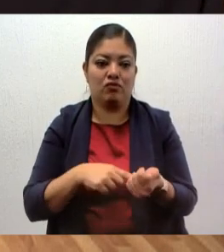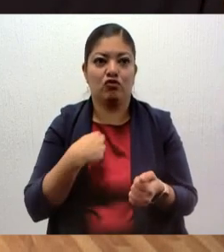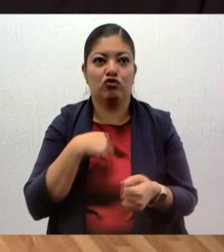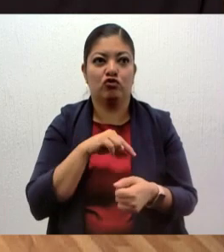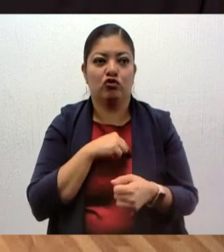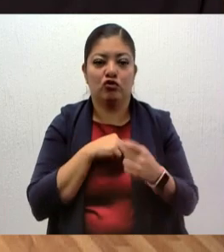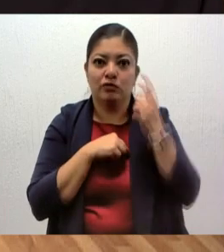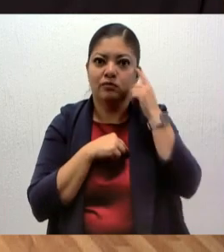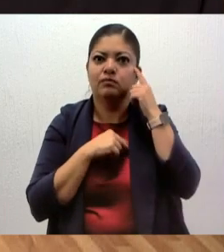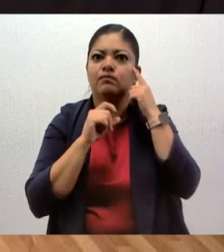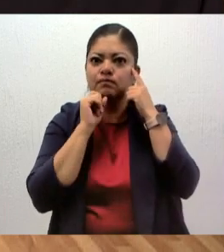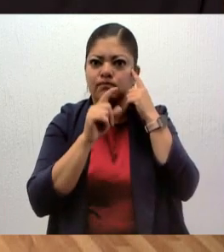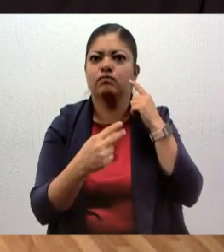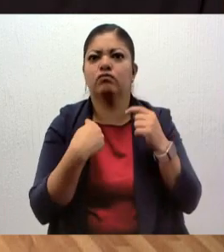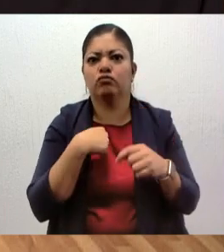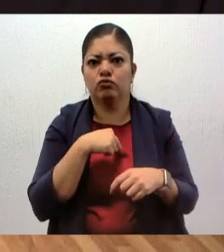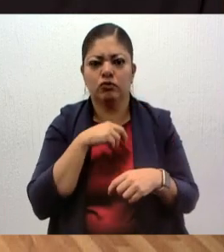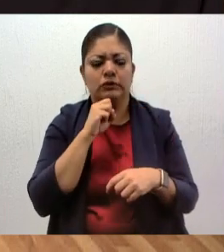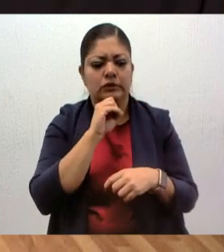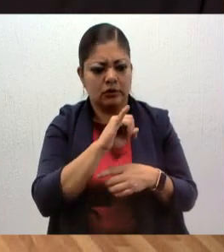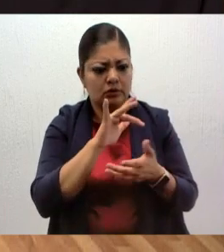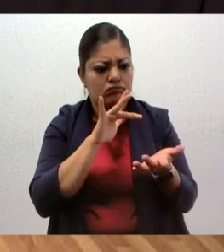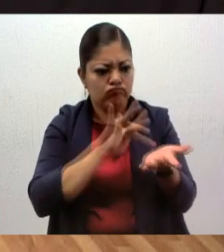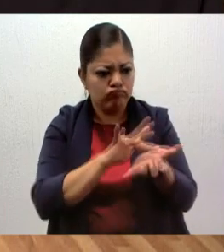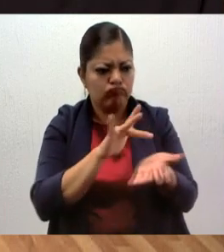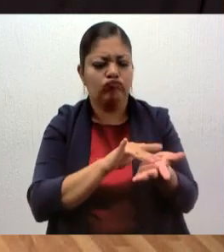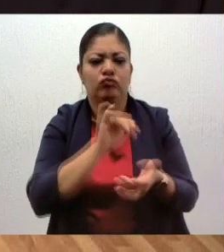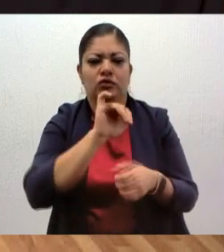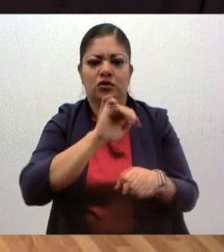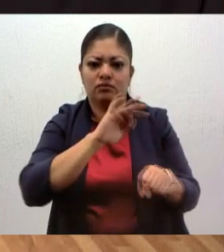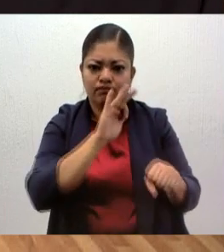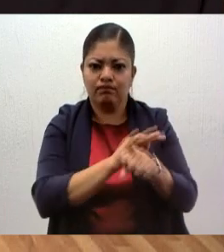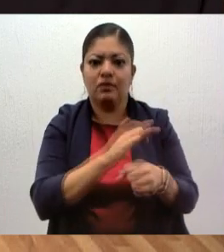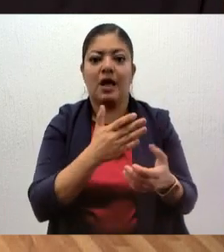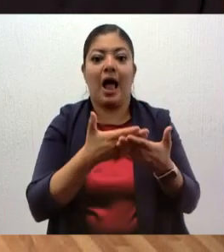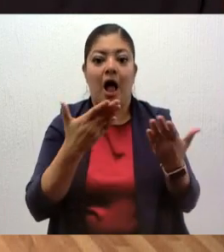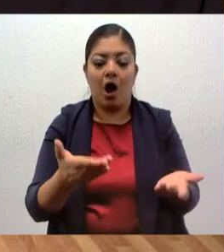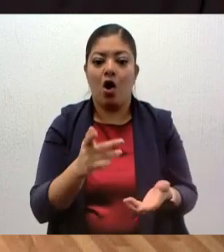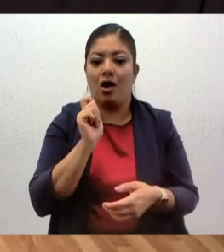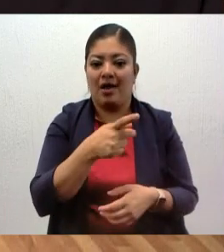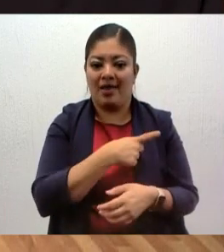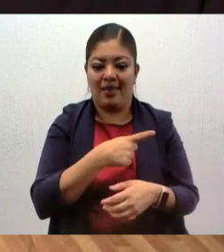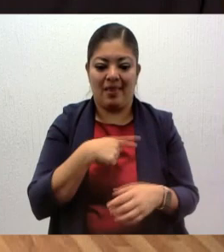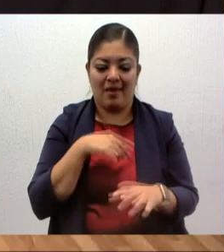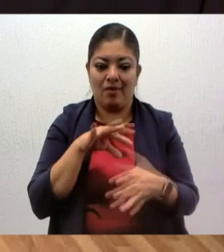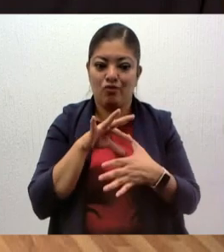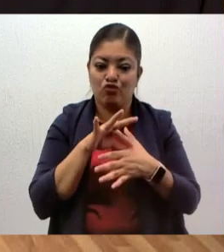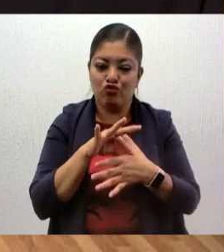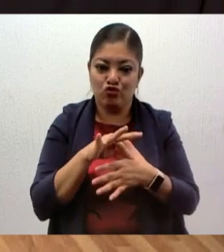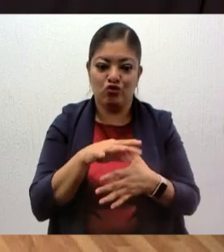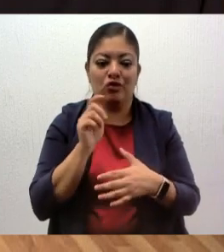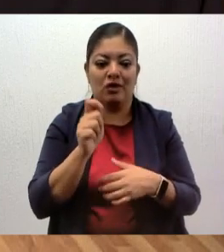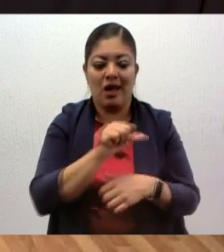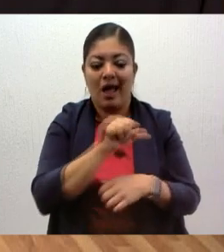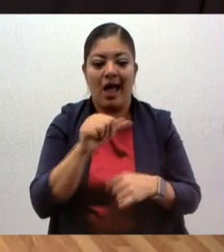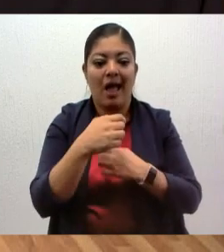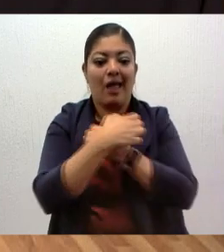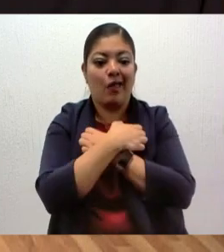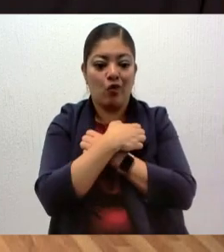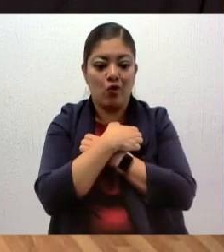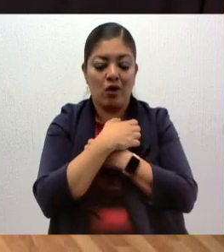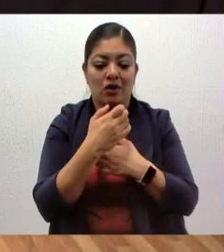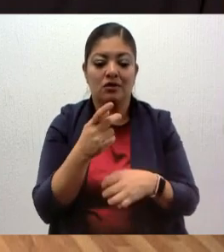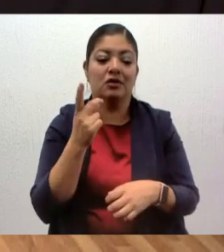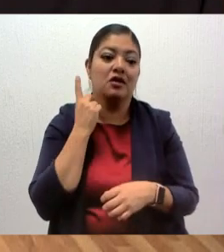venido apoyando respaldando y hoy hay que dejar constancia de ello que en materia educativa las y los diputados del Pri